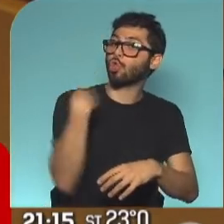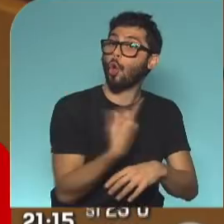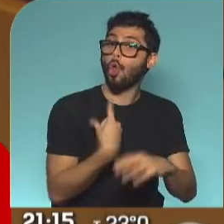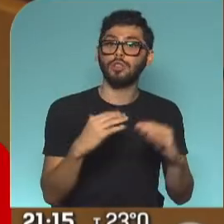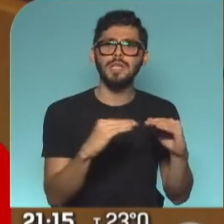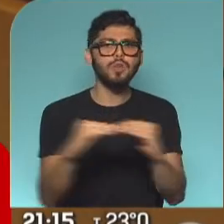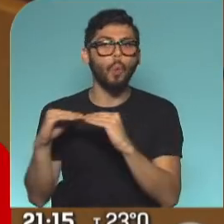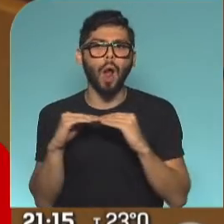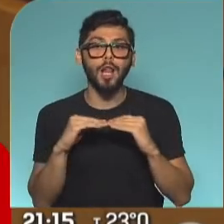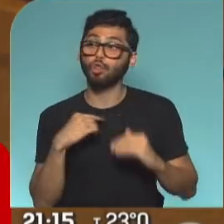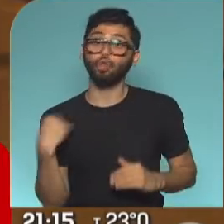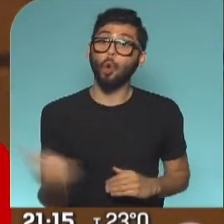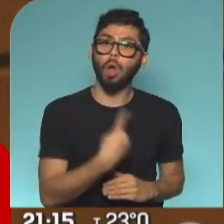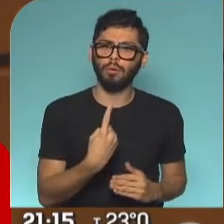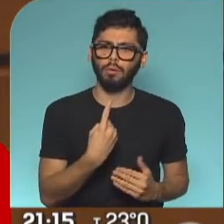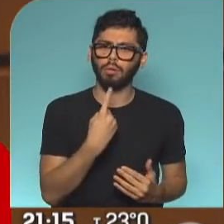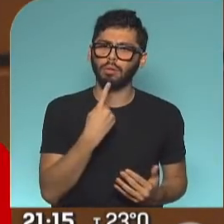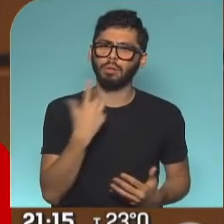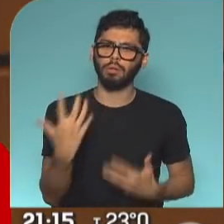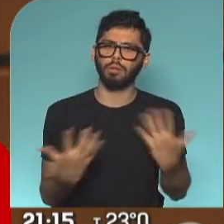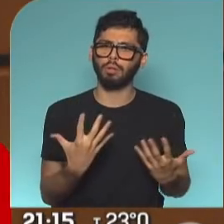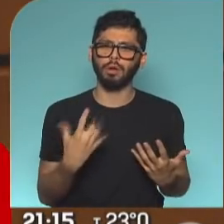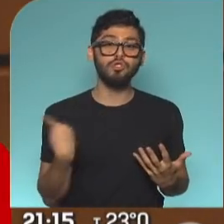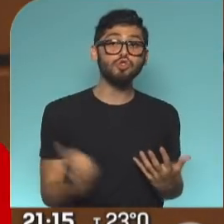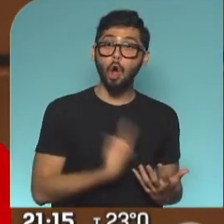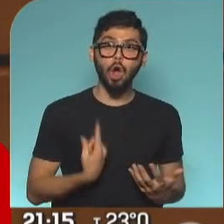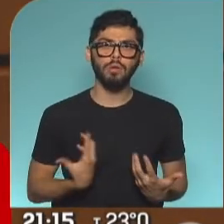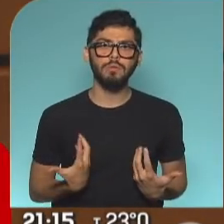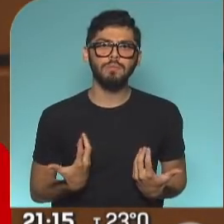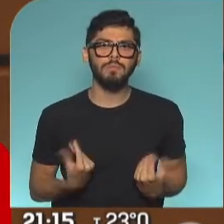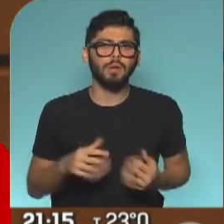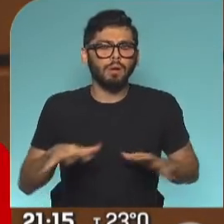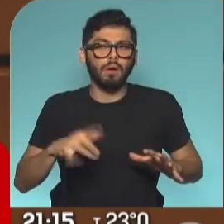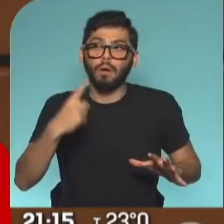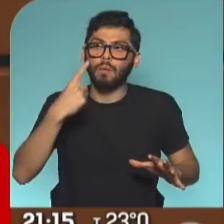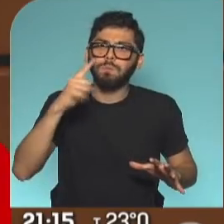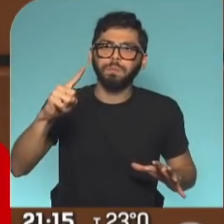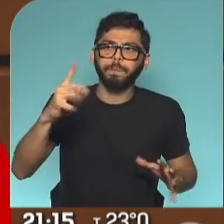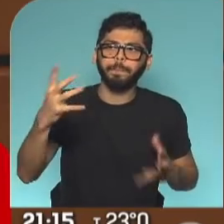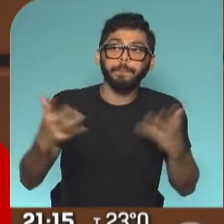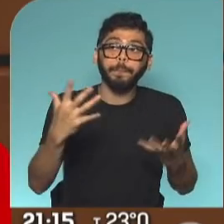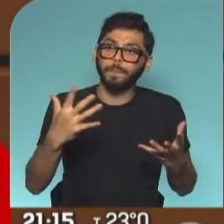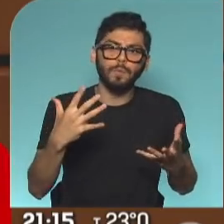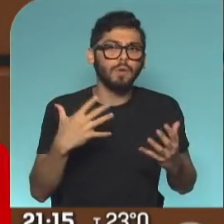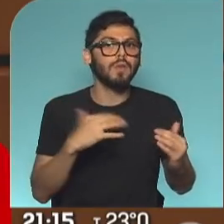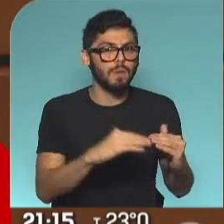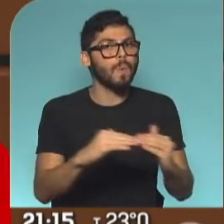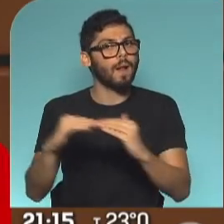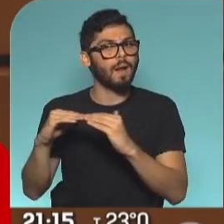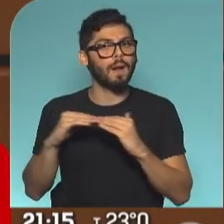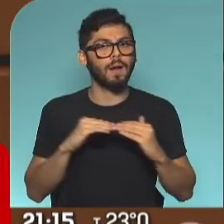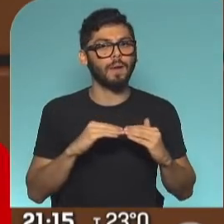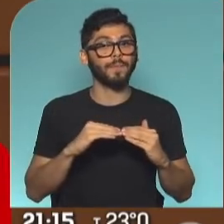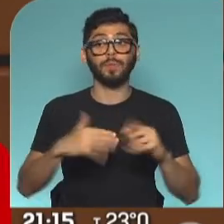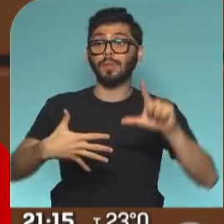incertidumbre, el lugar del miedo, de no saber cómo enfrentar lo desconocido. Y en América Latina nos